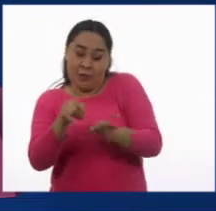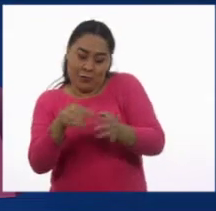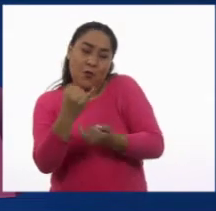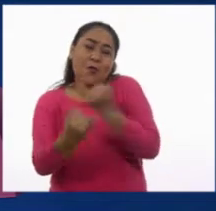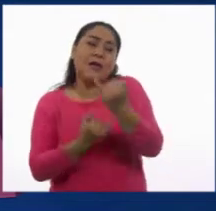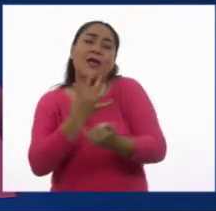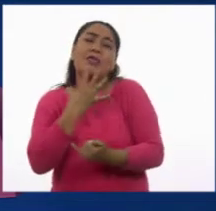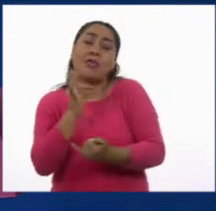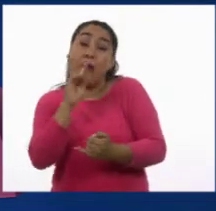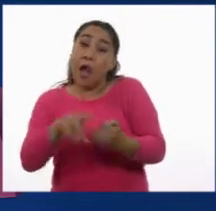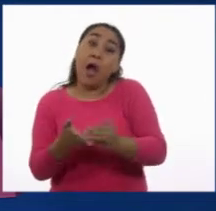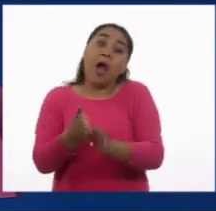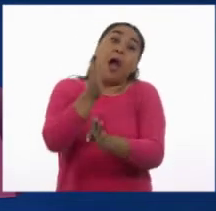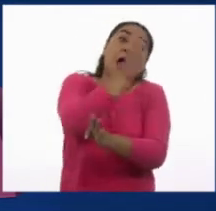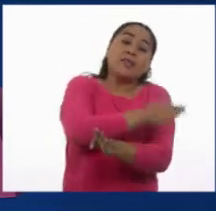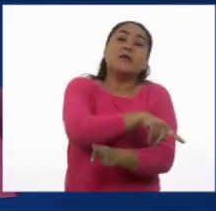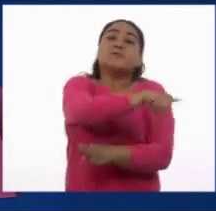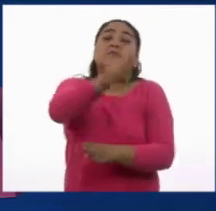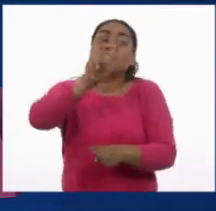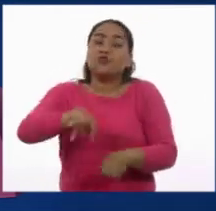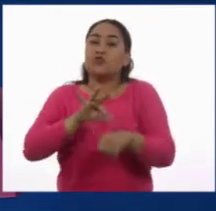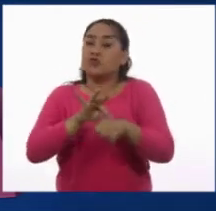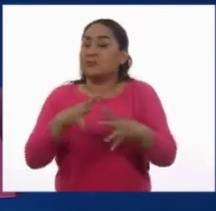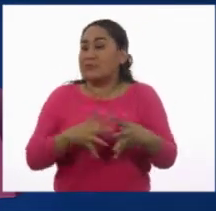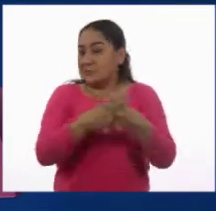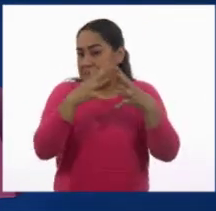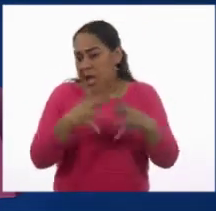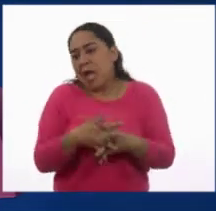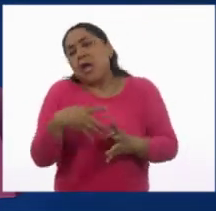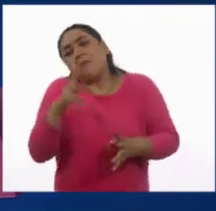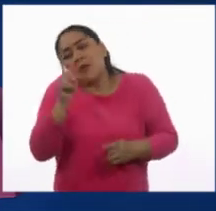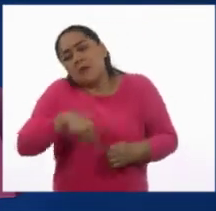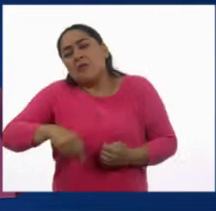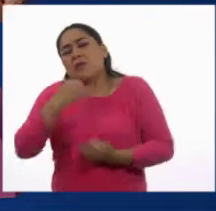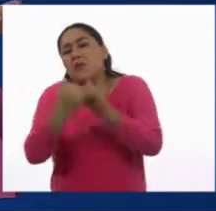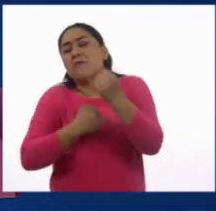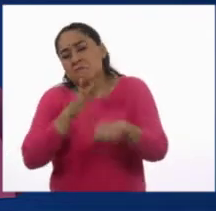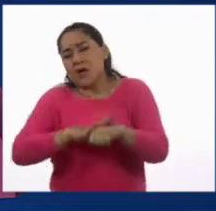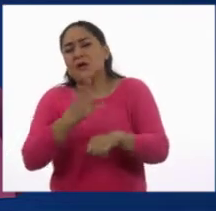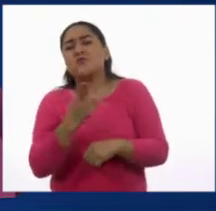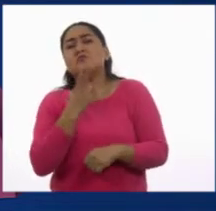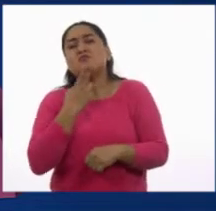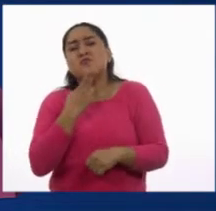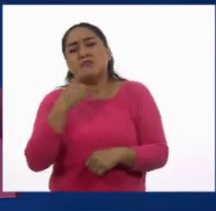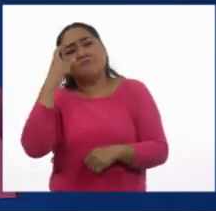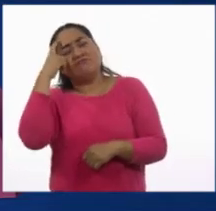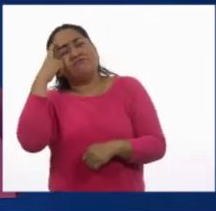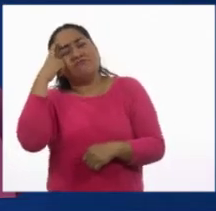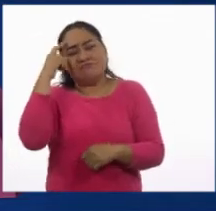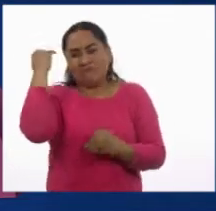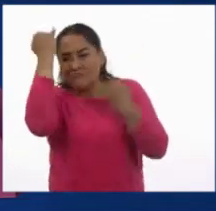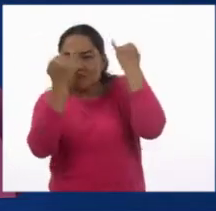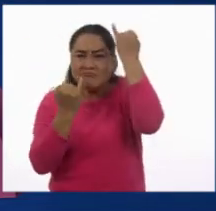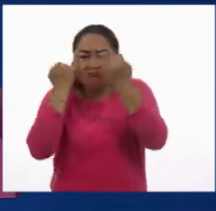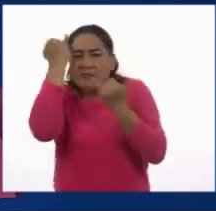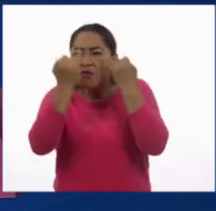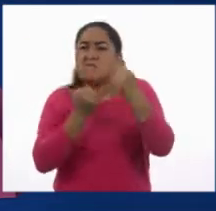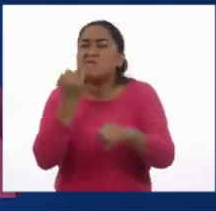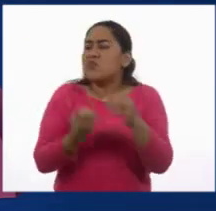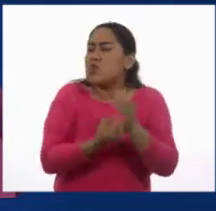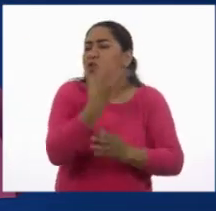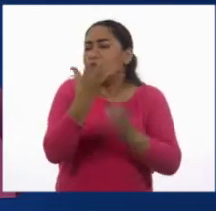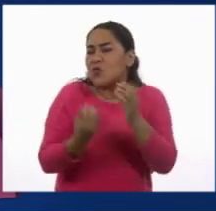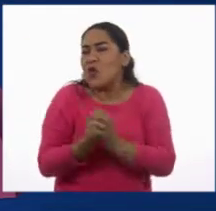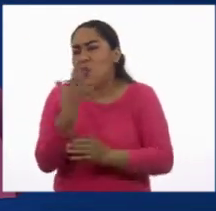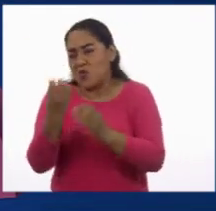que son útiles para muchas otras tareas creativas y productivas. Además, mediante el juego, el interés en pelear